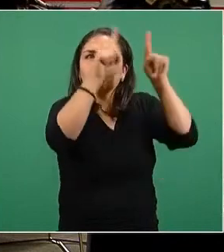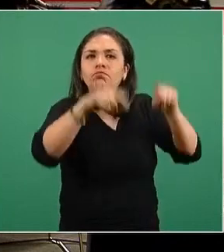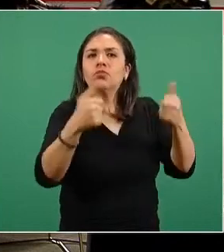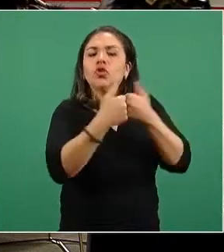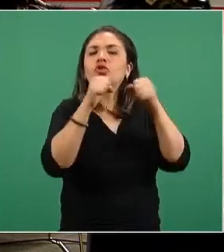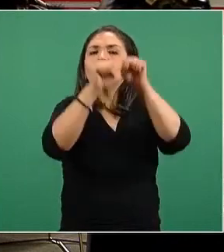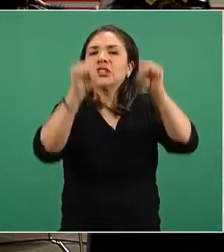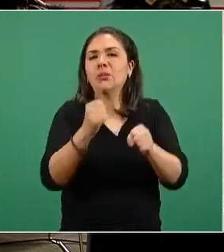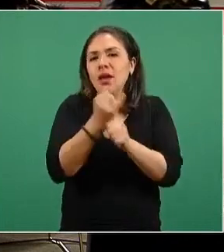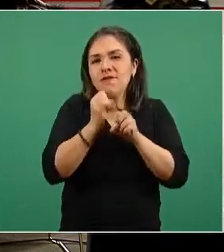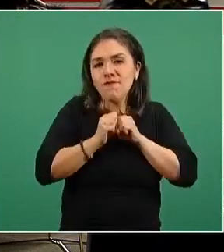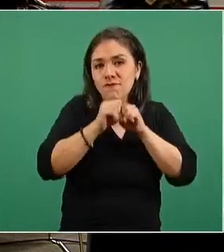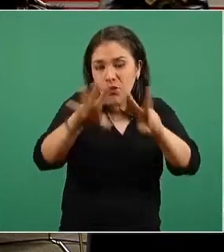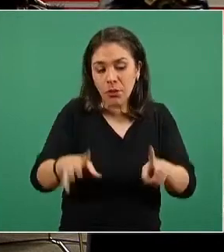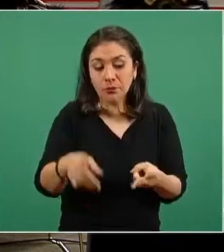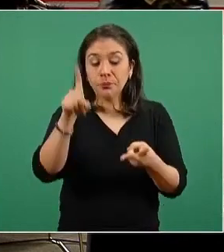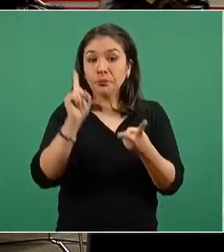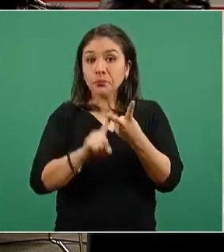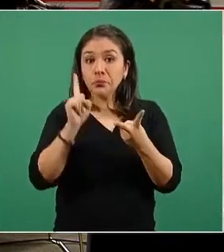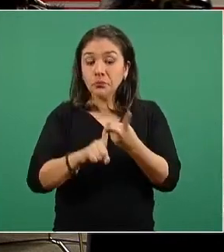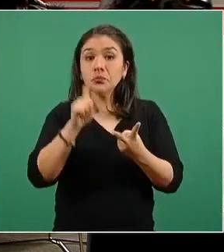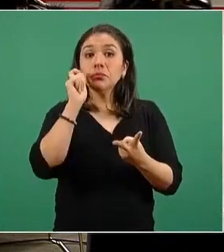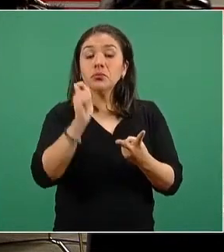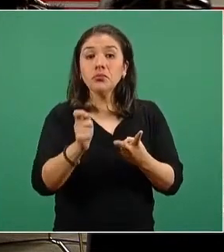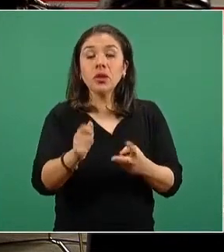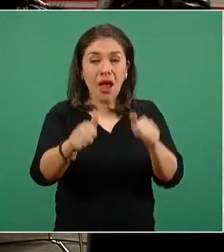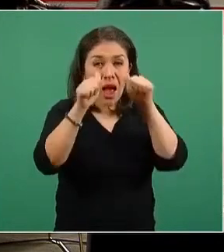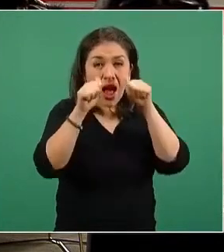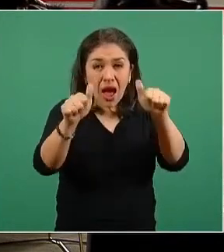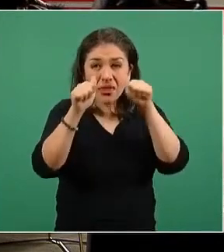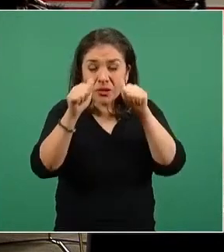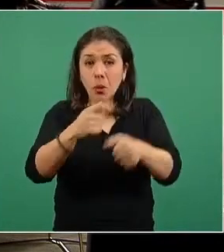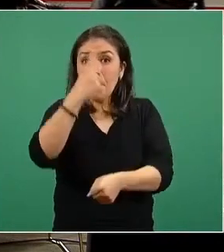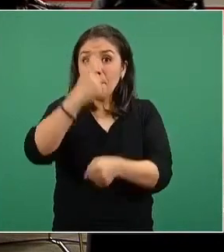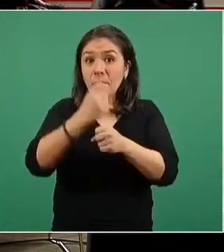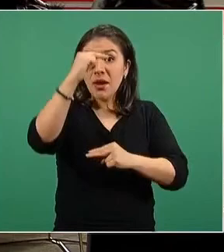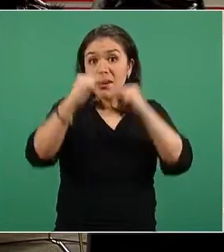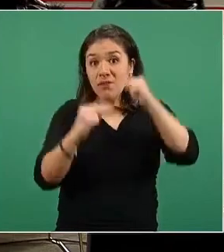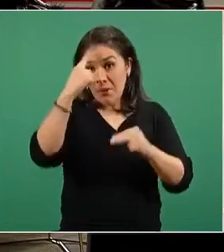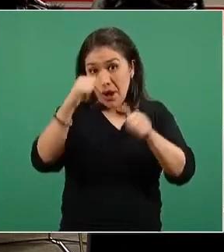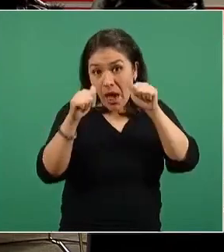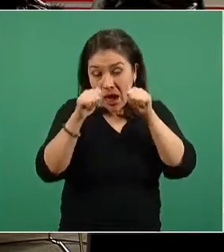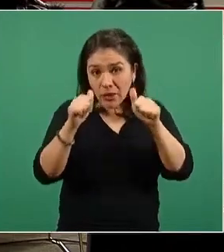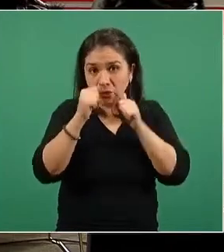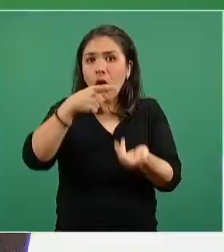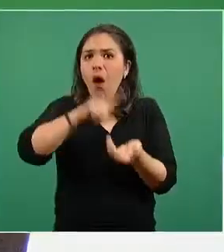sistema de información. Segundo, tenemos la atención en el primer nivel de atención, donde